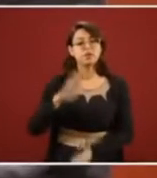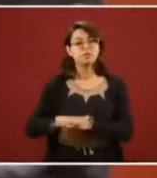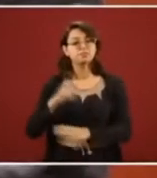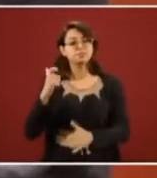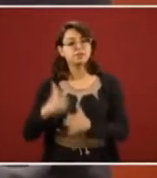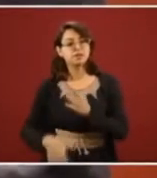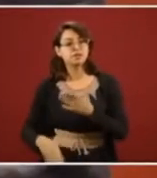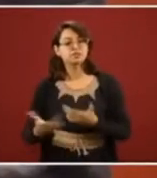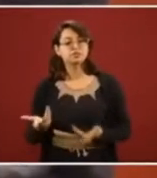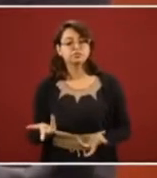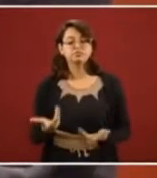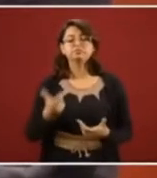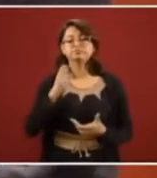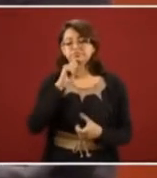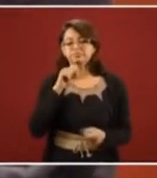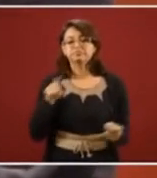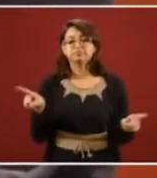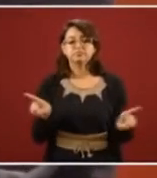también